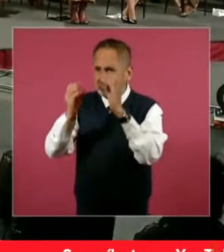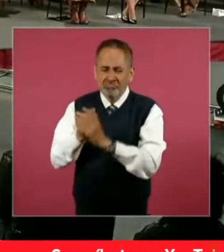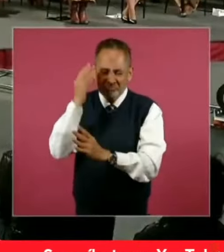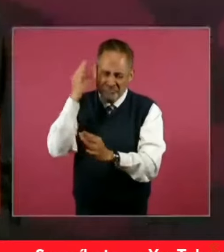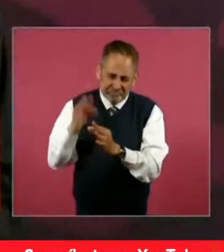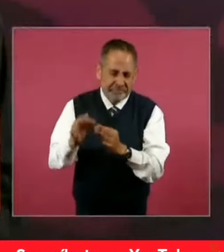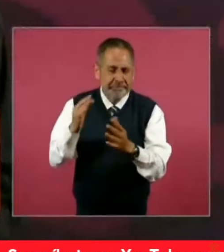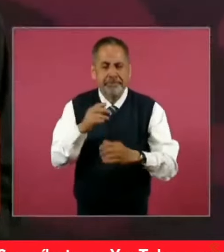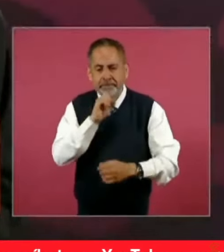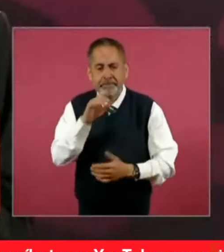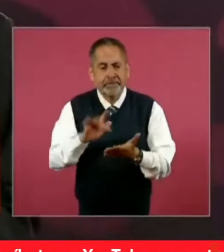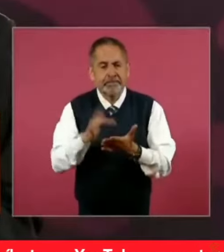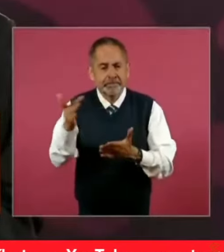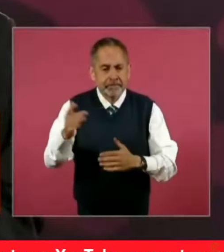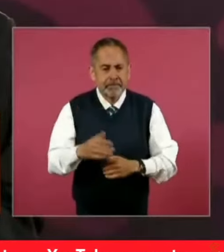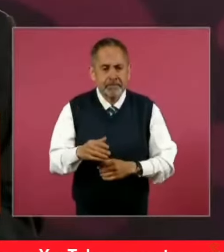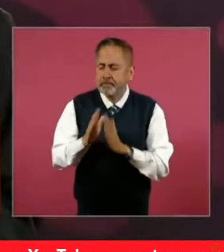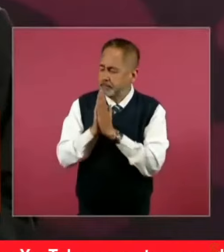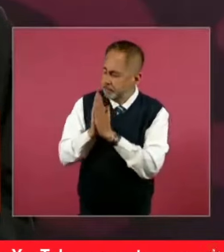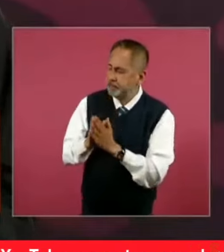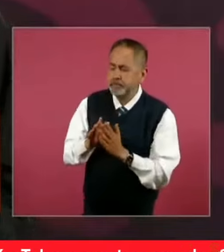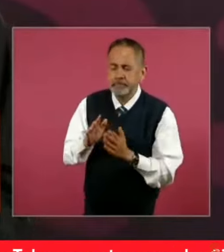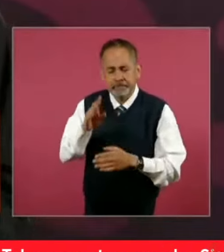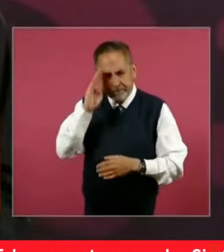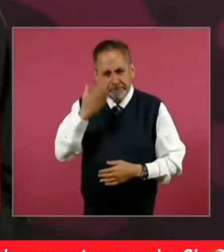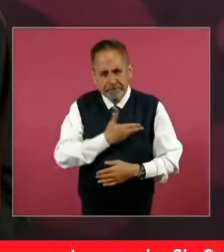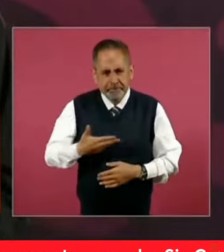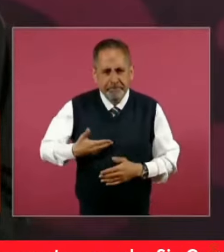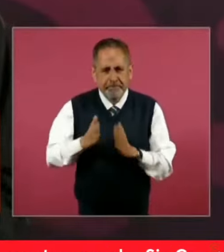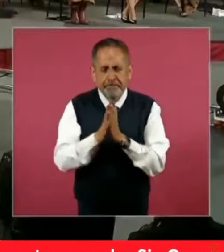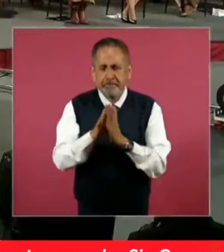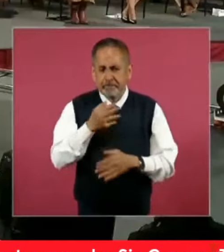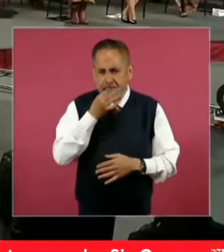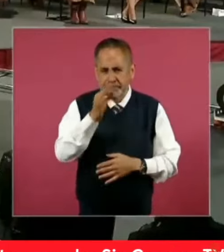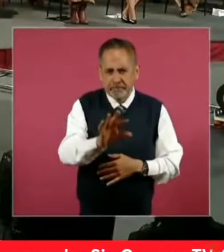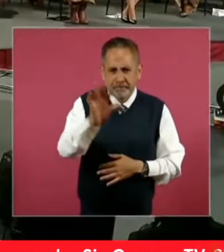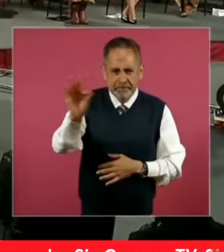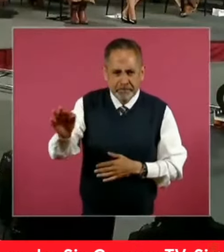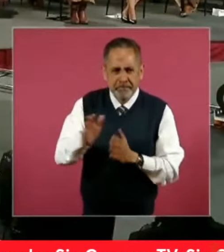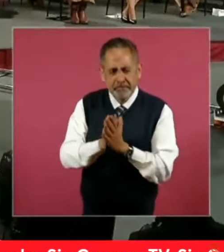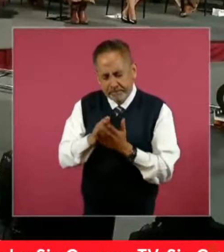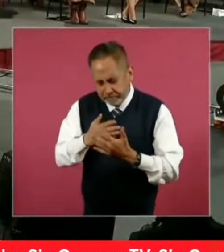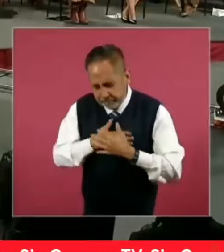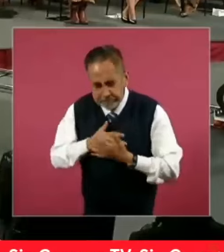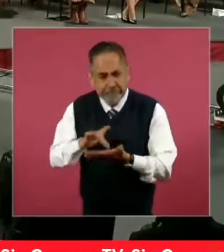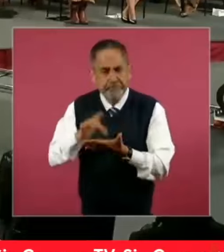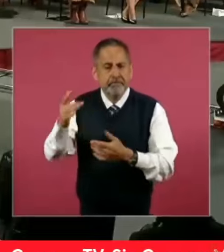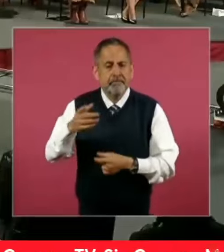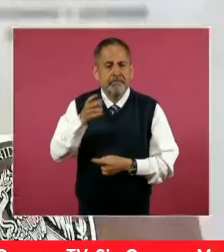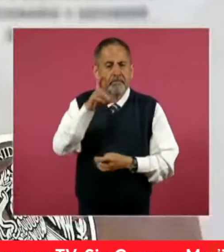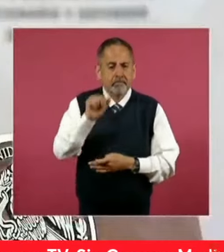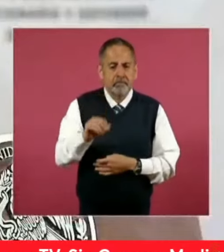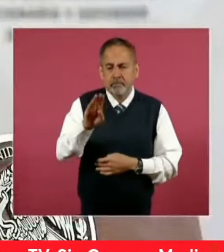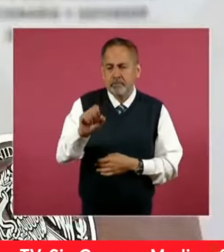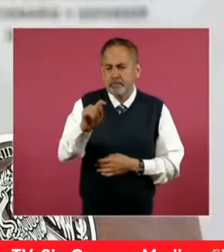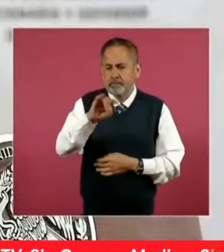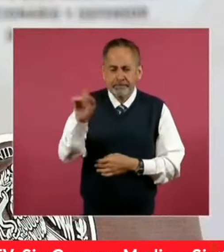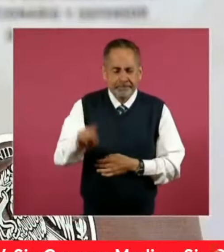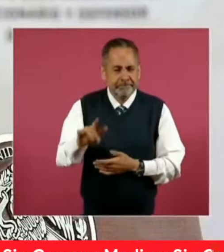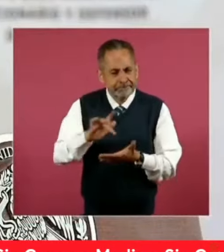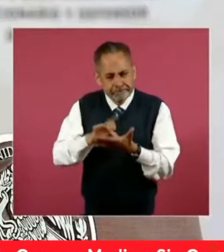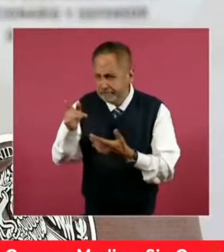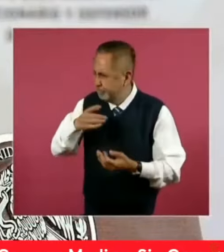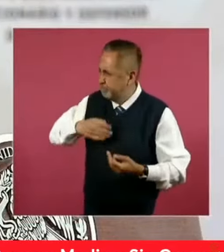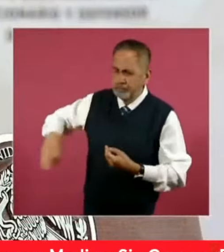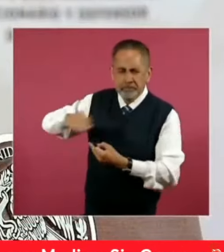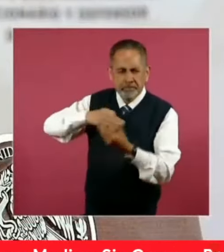también, por favor, señor presidente, denle mis saludos, mi agradecimiento a la doctora Beatriz. Agradézcale de